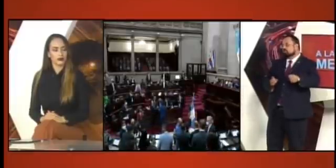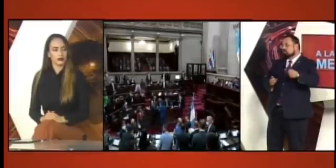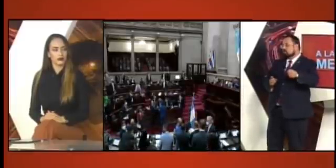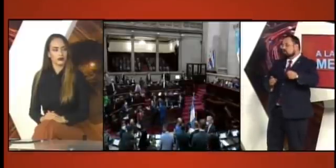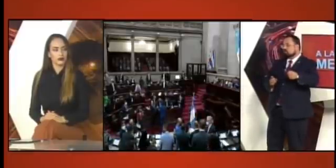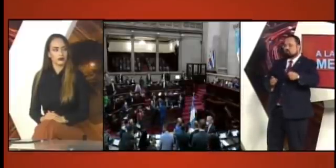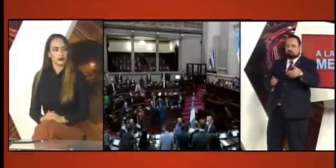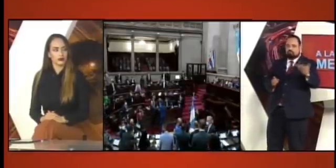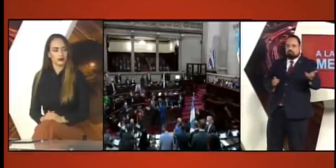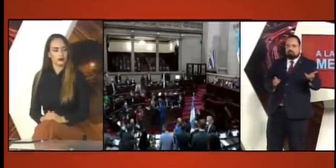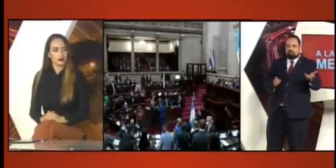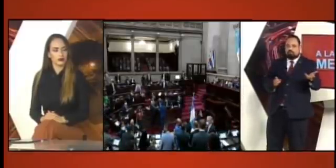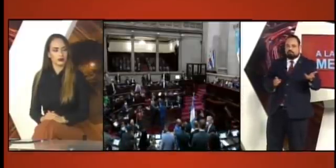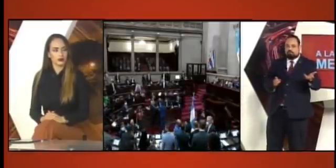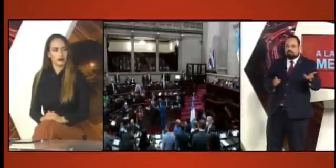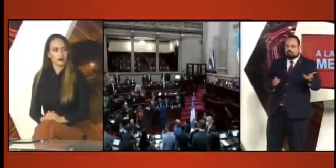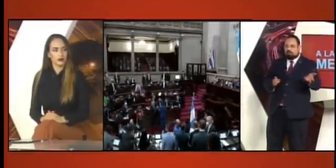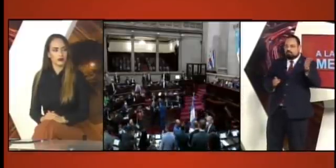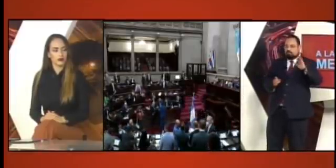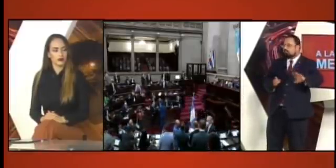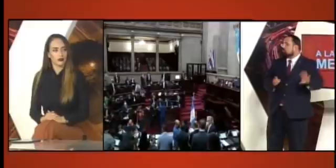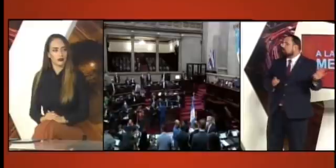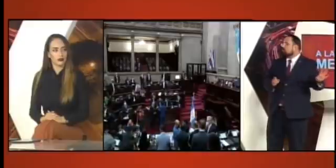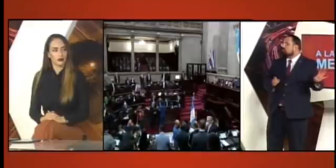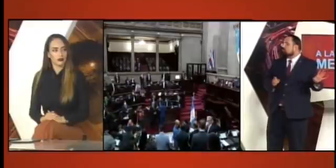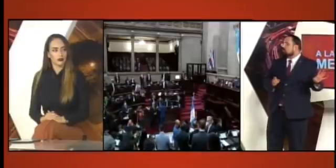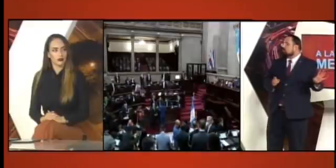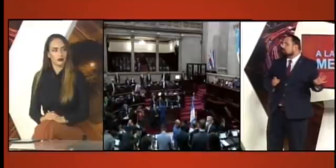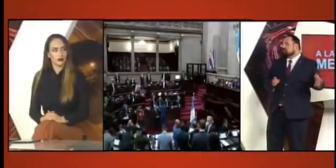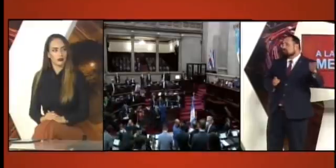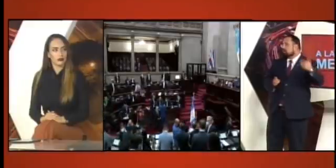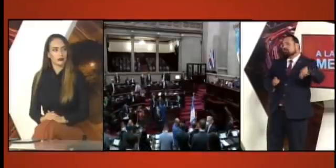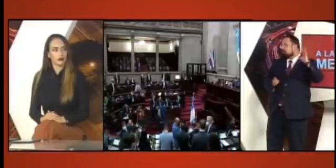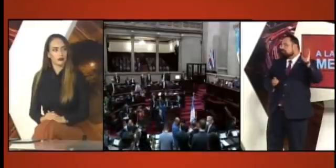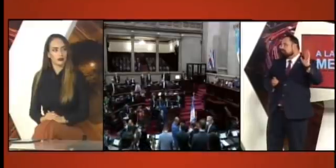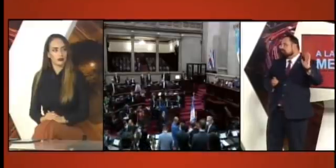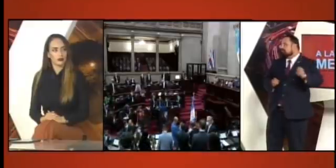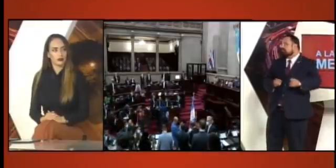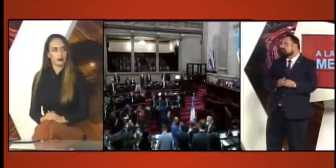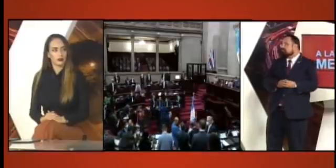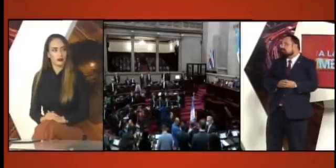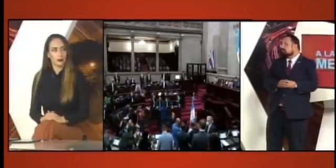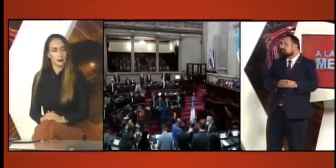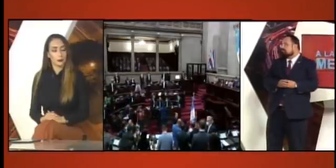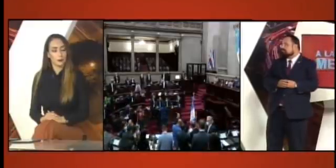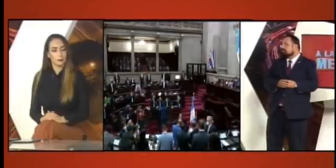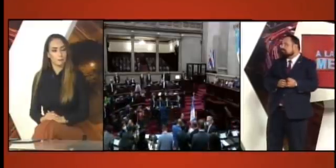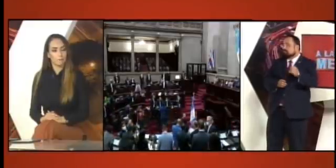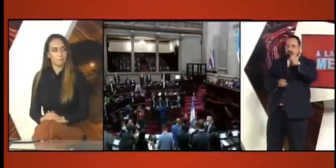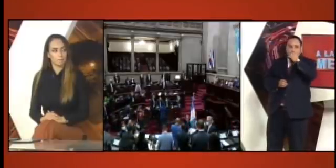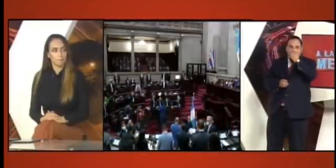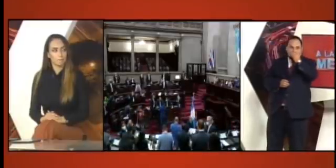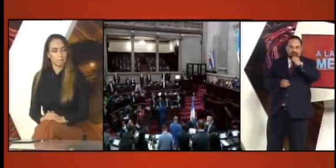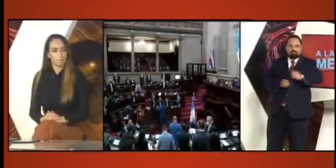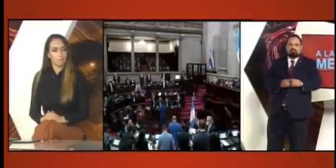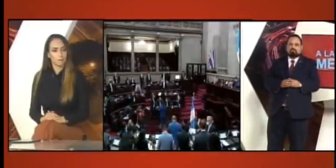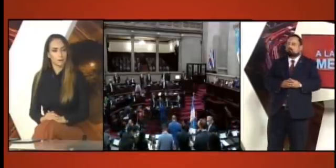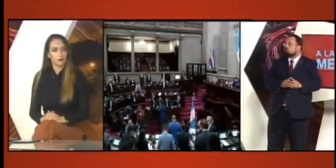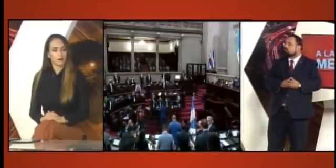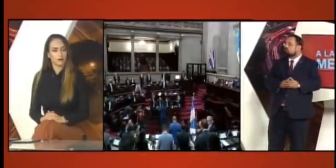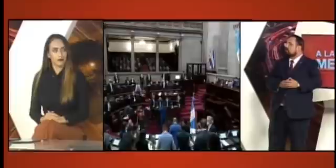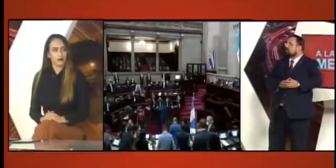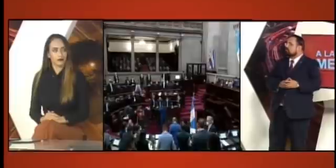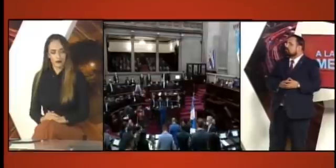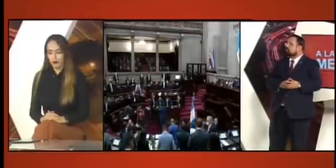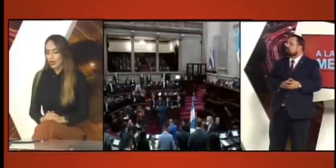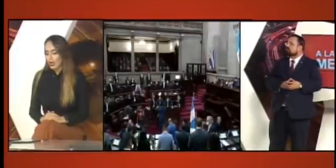eso si la resolución de lo que tienen que hacer aunque he probado y probado esta y ahora que o tengo otra vez por la improbación no una situación que